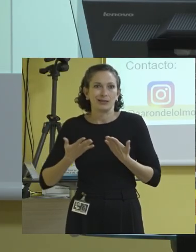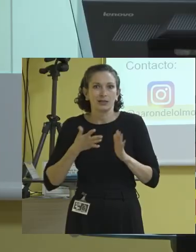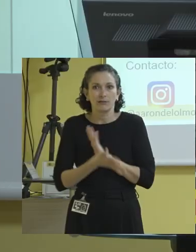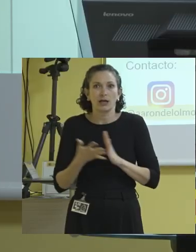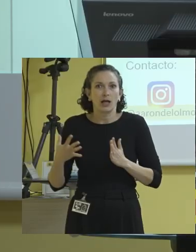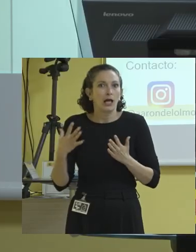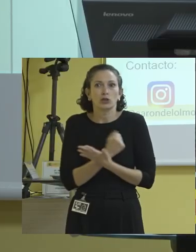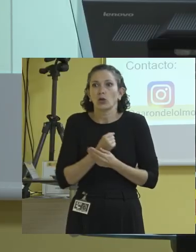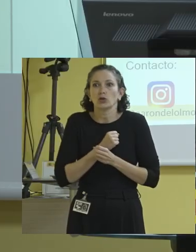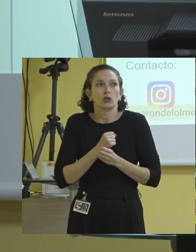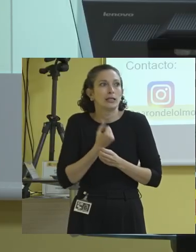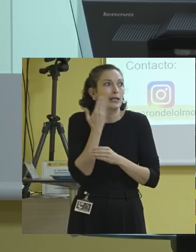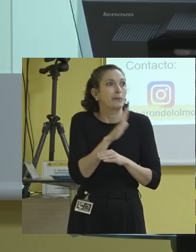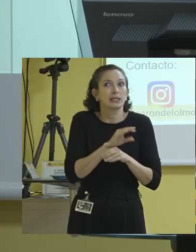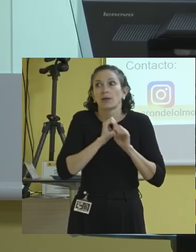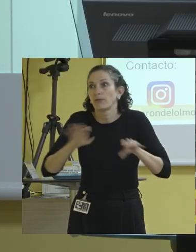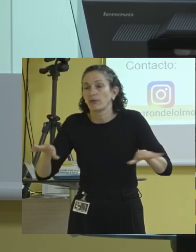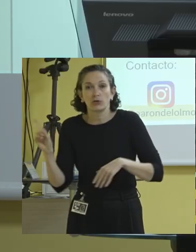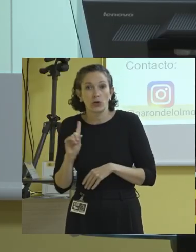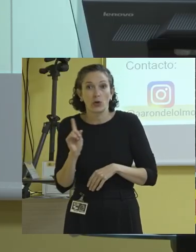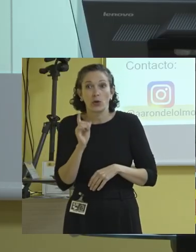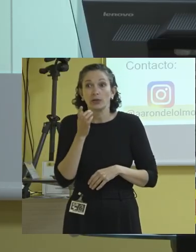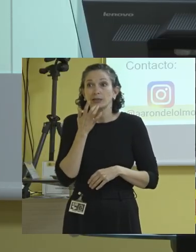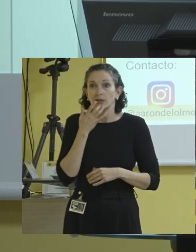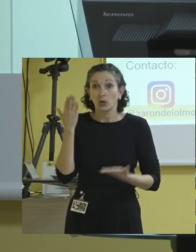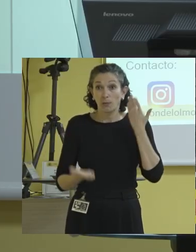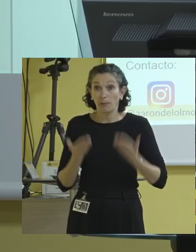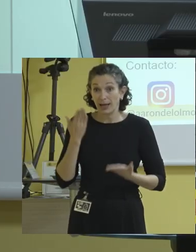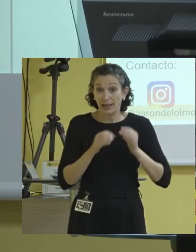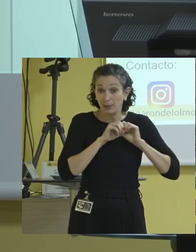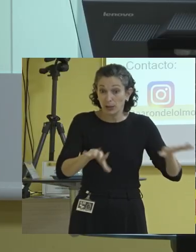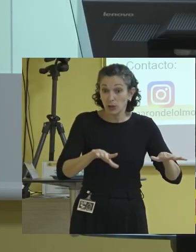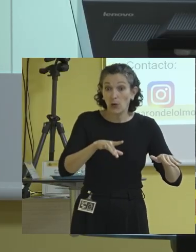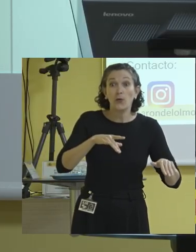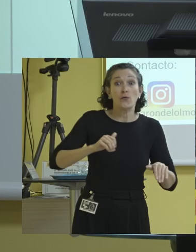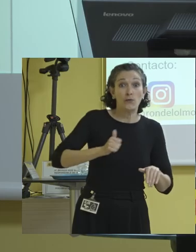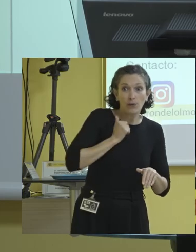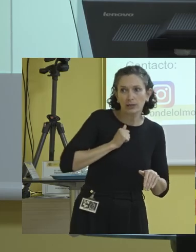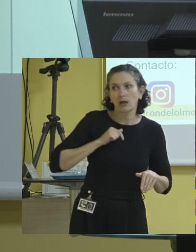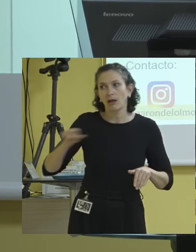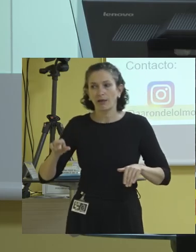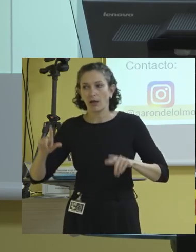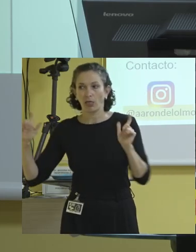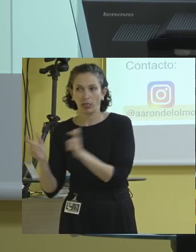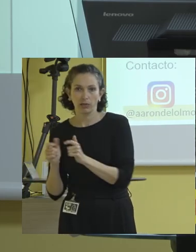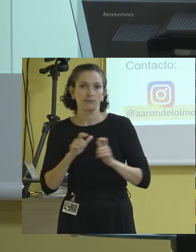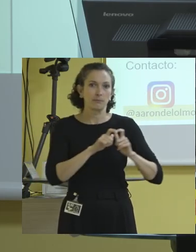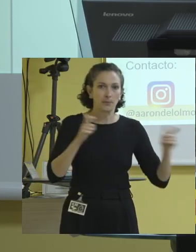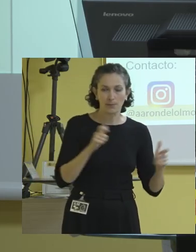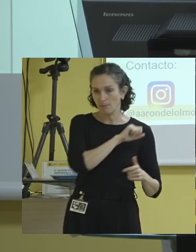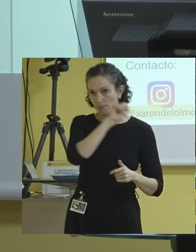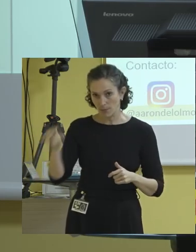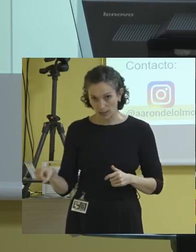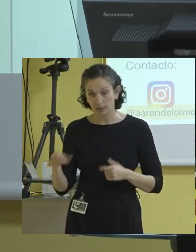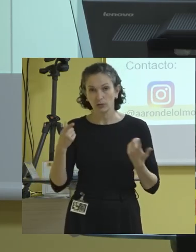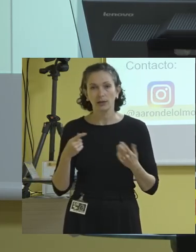somos pocos comparados con los muchos que hay haciendo divulgación fake o falsa. Yo creo que hay que adaptarse un poquito a esas nuevas tecnologías, a la forma de expresar